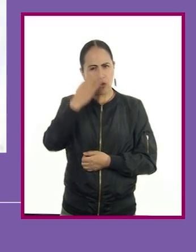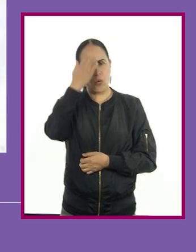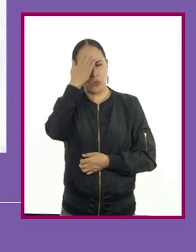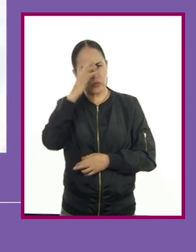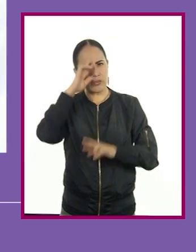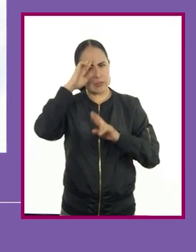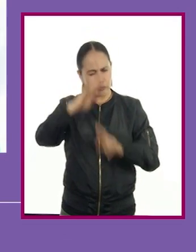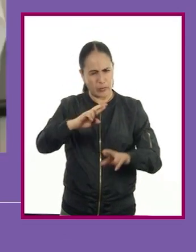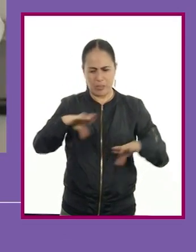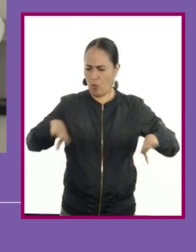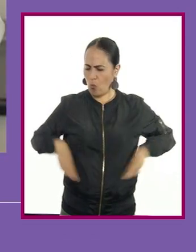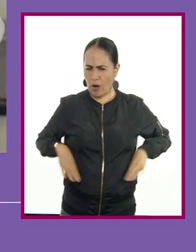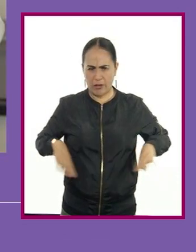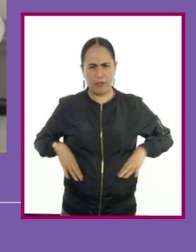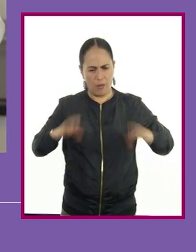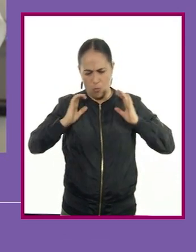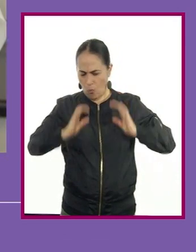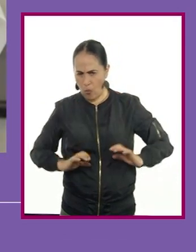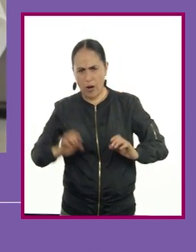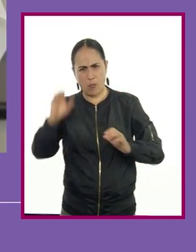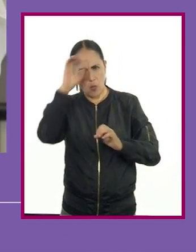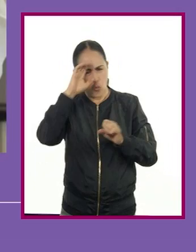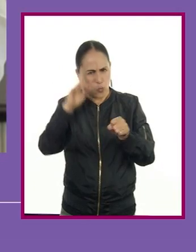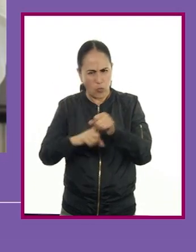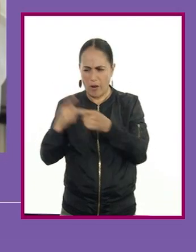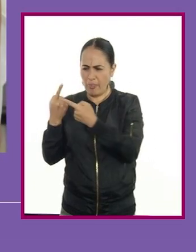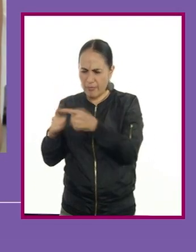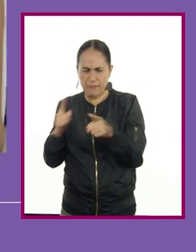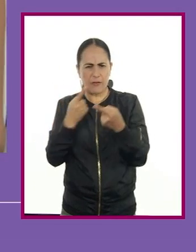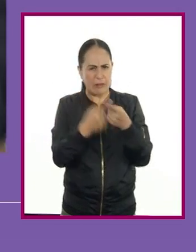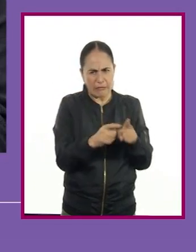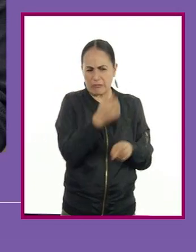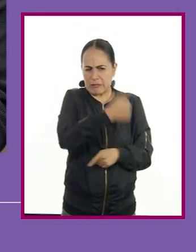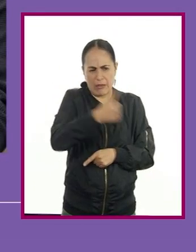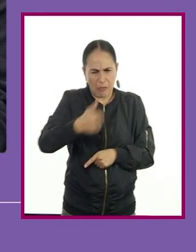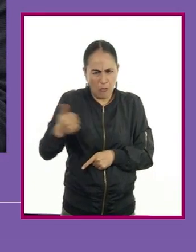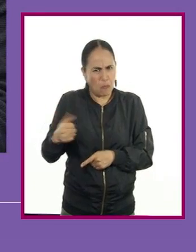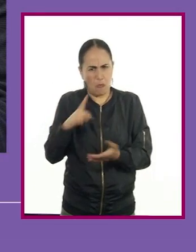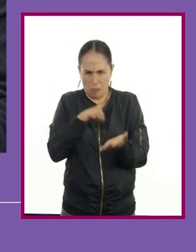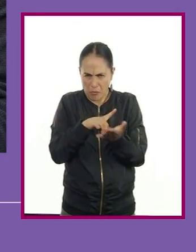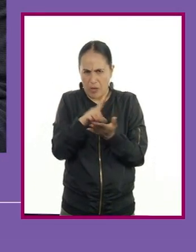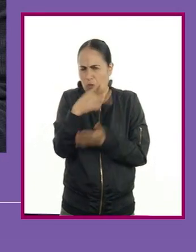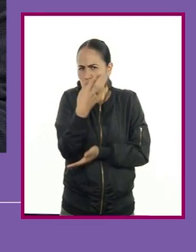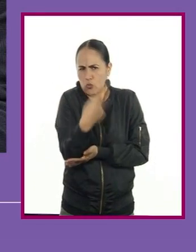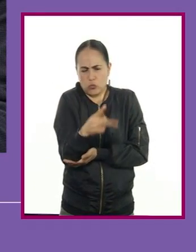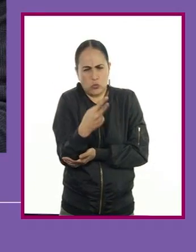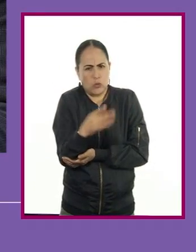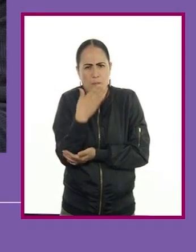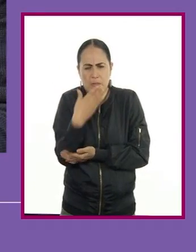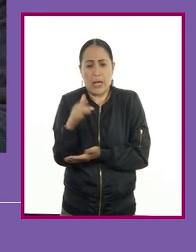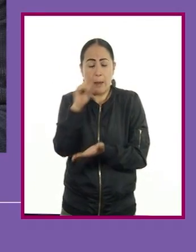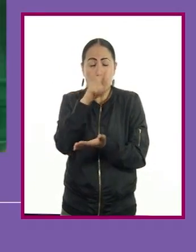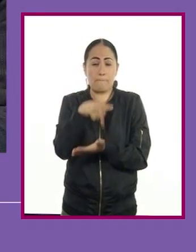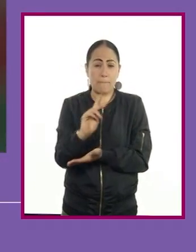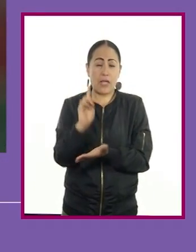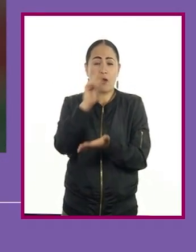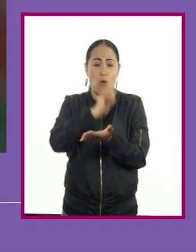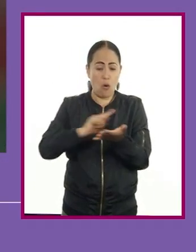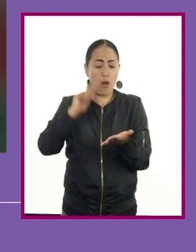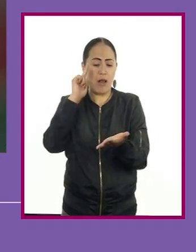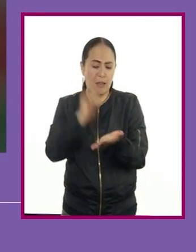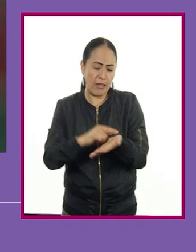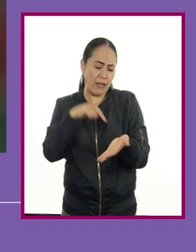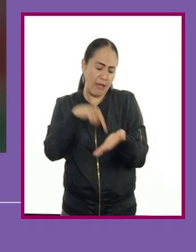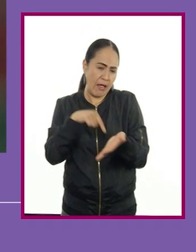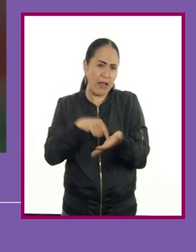que somos diferentes y tenemos derecho a esas diferencias. Es ante la ley que todos somos reconocidos como iguales